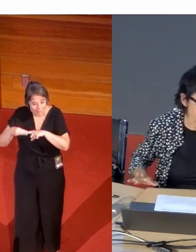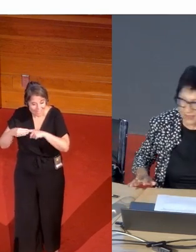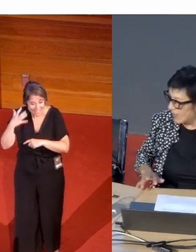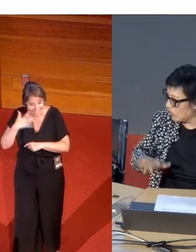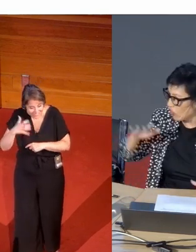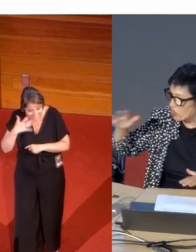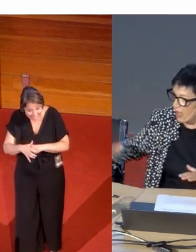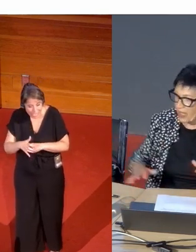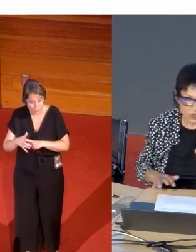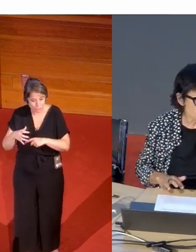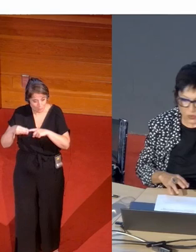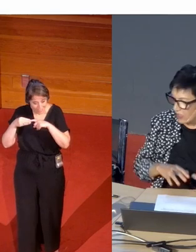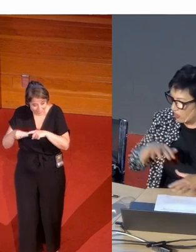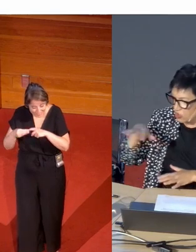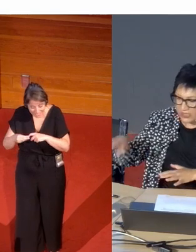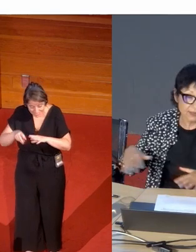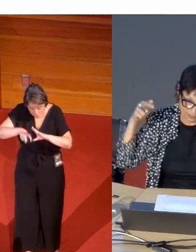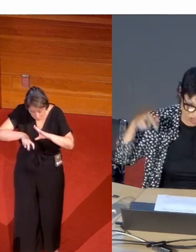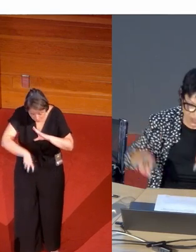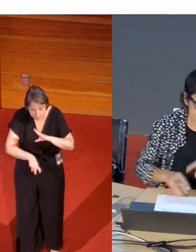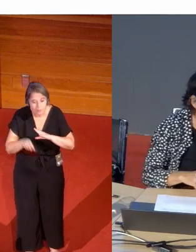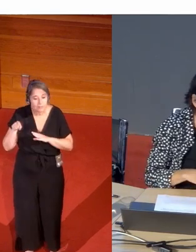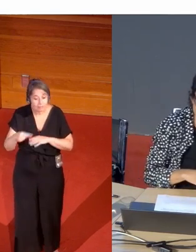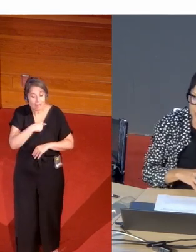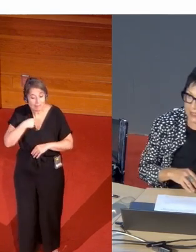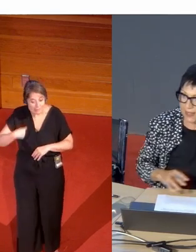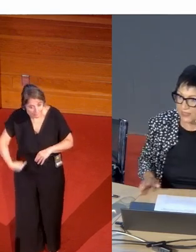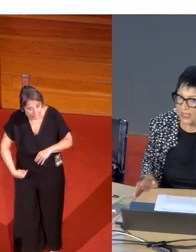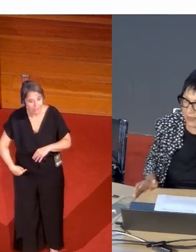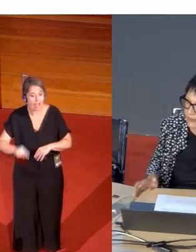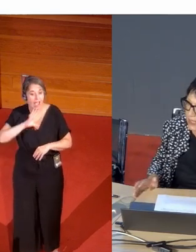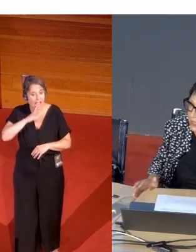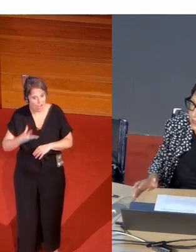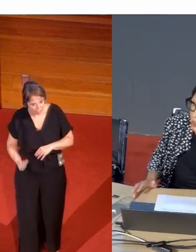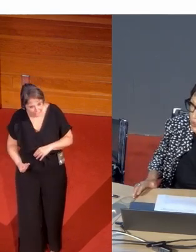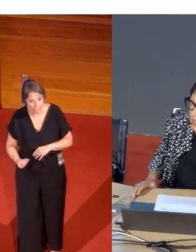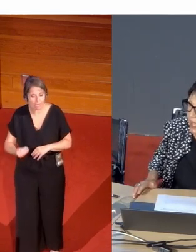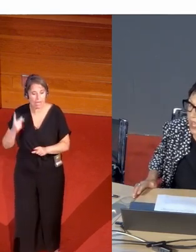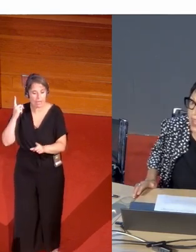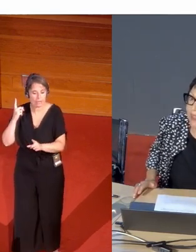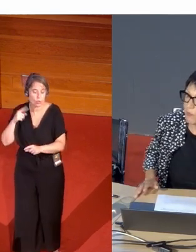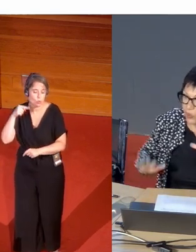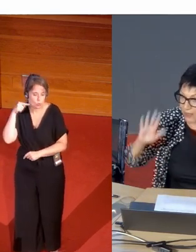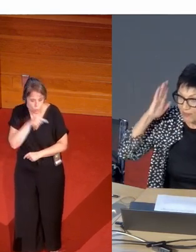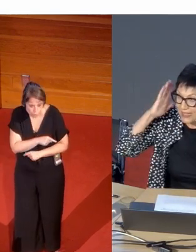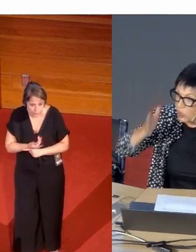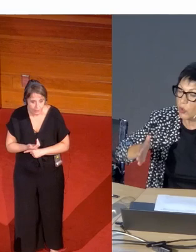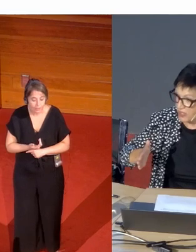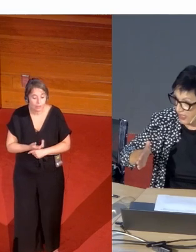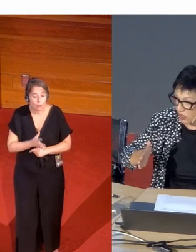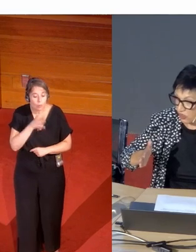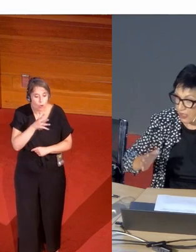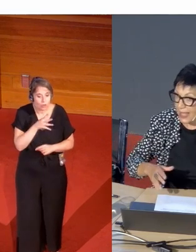materiales extraños en subsuelos de China de de África de de Rusia Porque